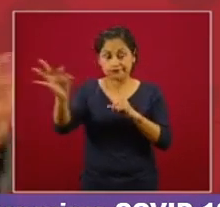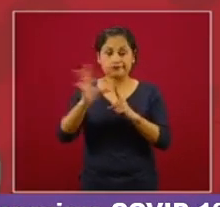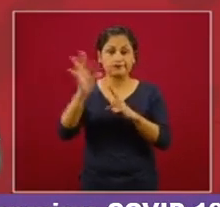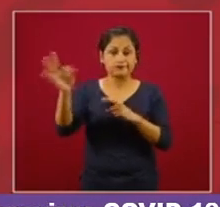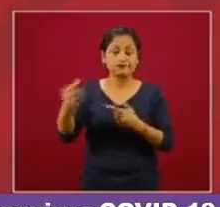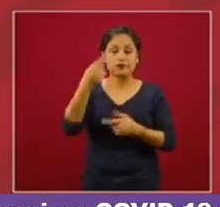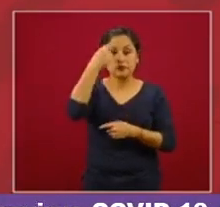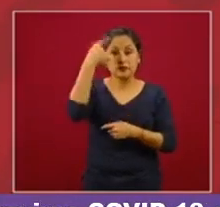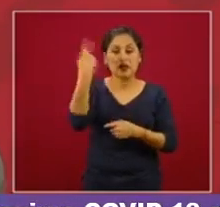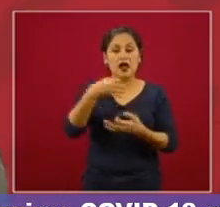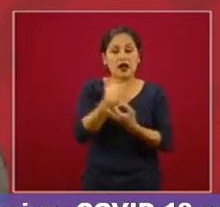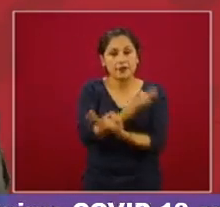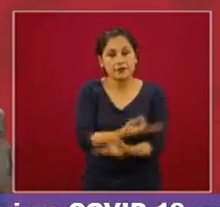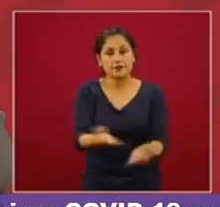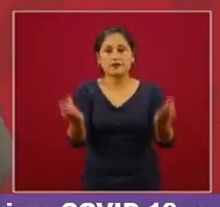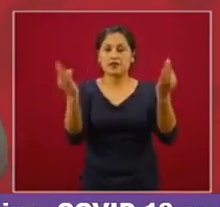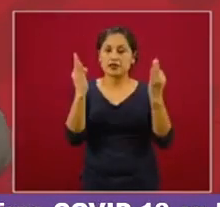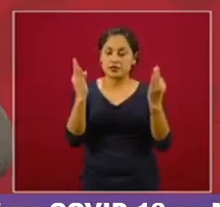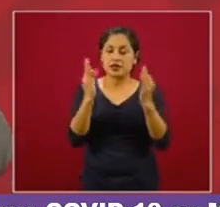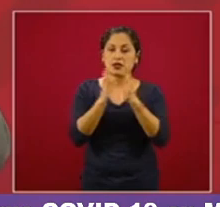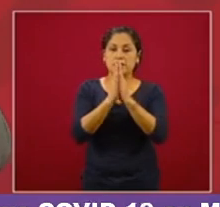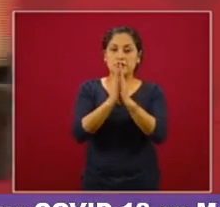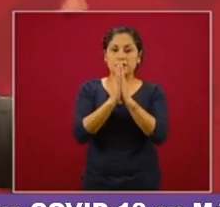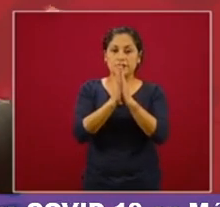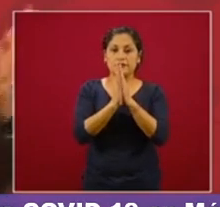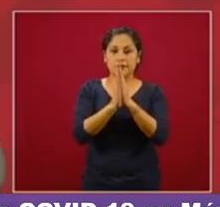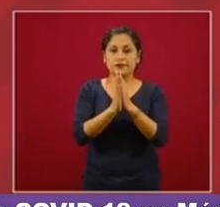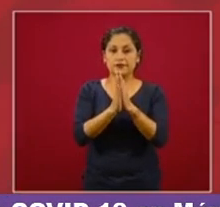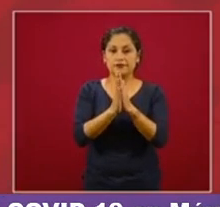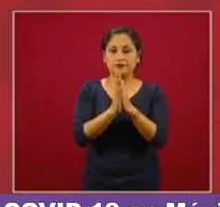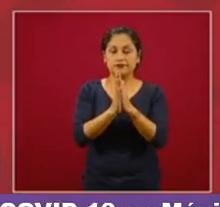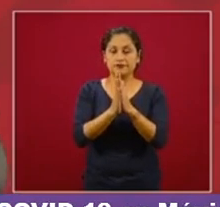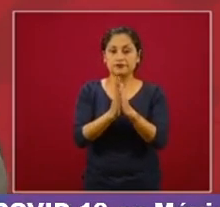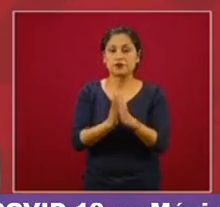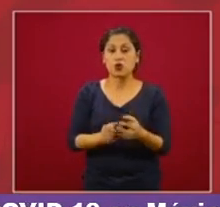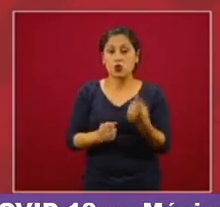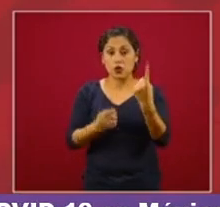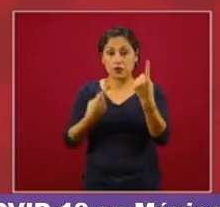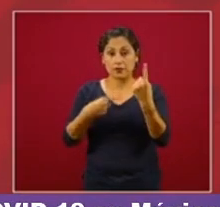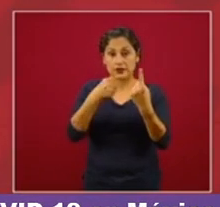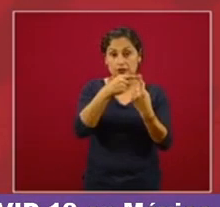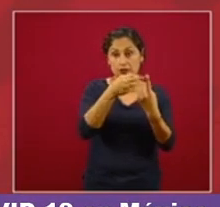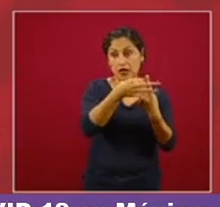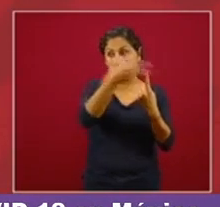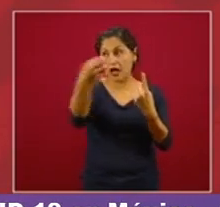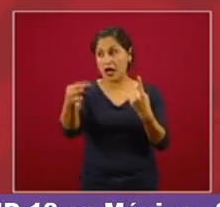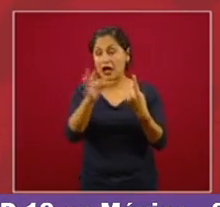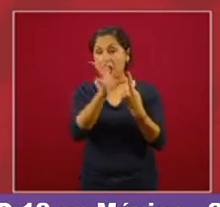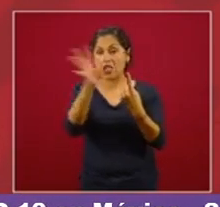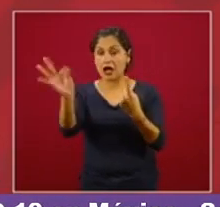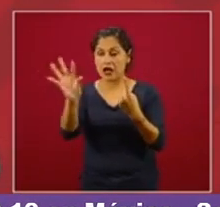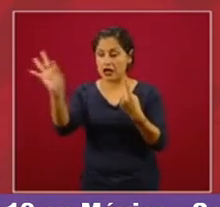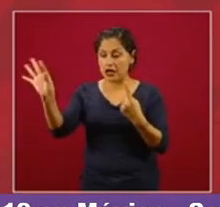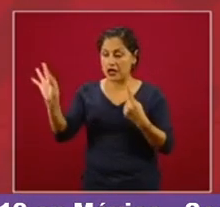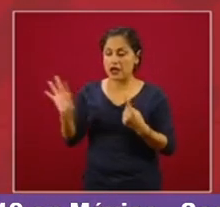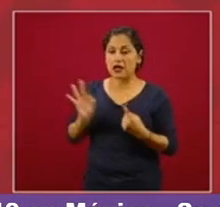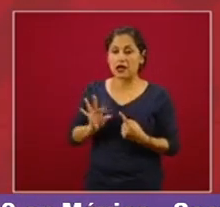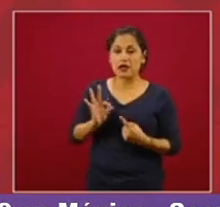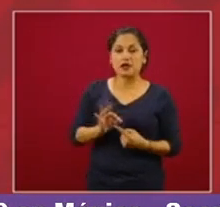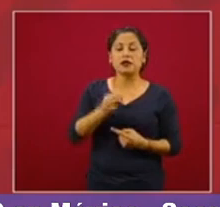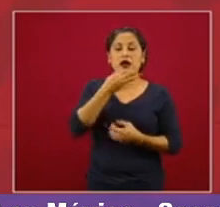propagar el mensaje, pero si cada ciudadana y ciudadano notifica a 5 más que la Jornada Nacional de Sana Distancia no ha acabado, que es una